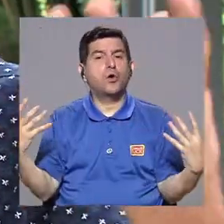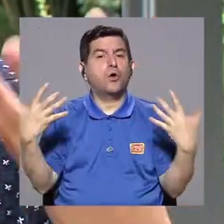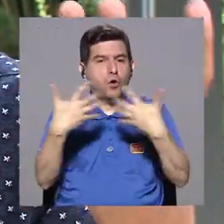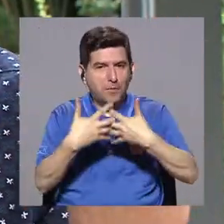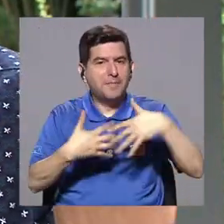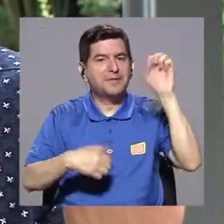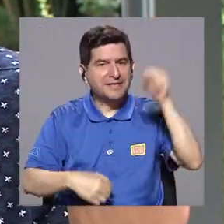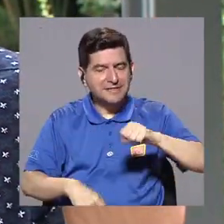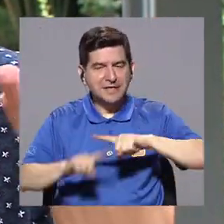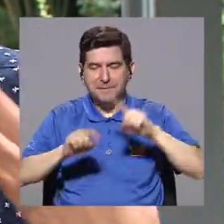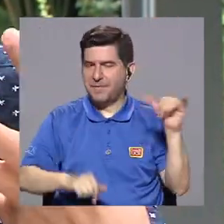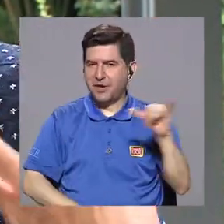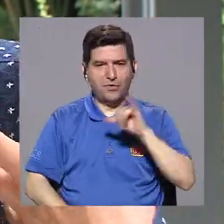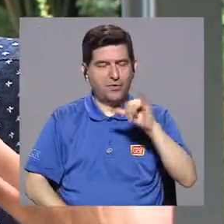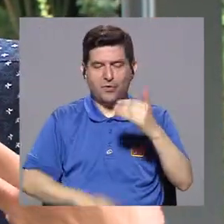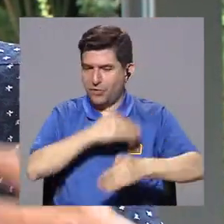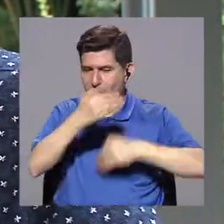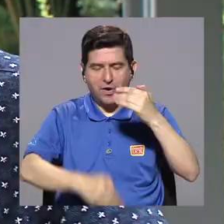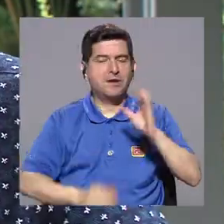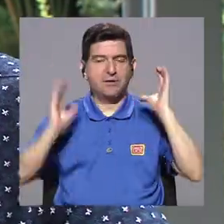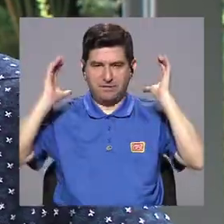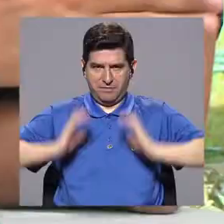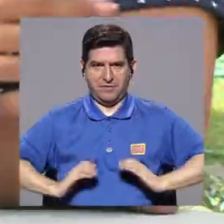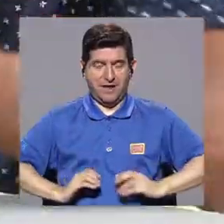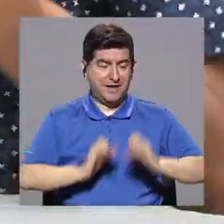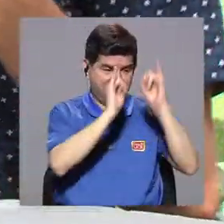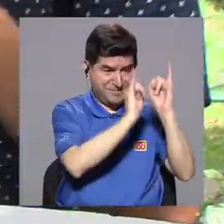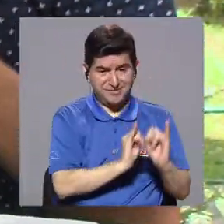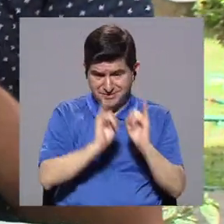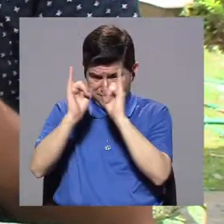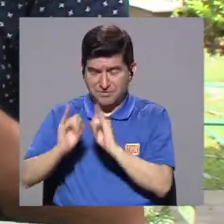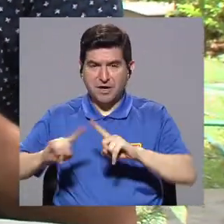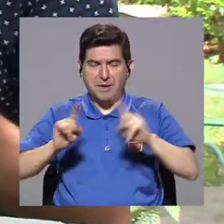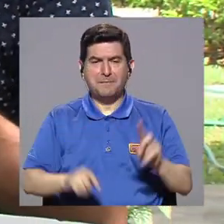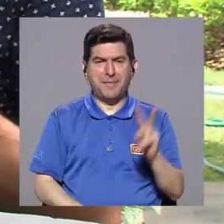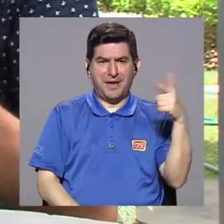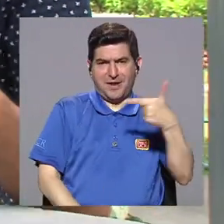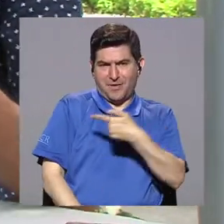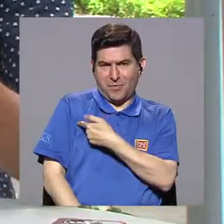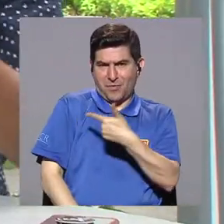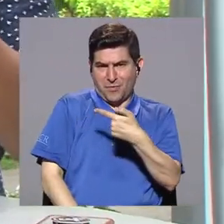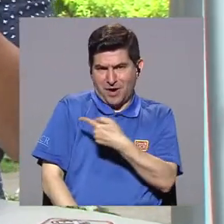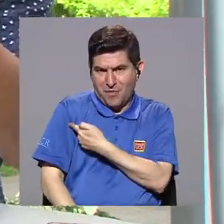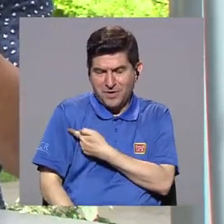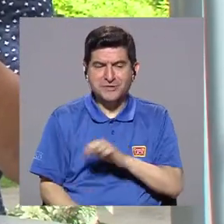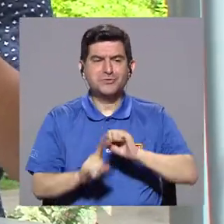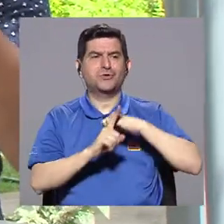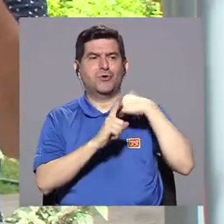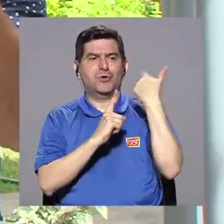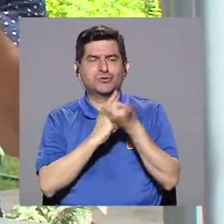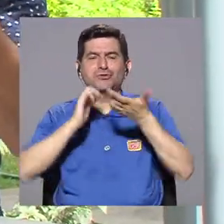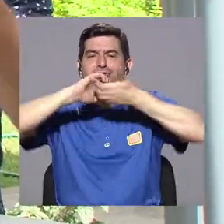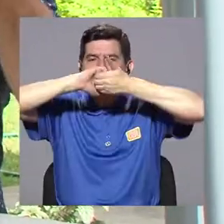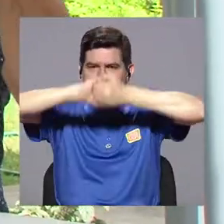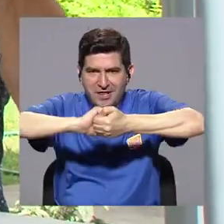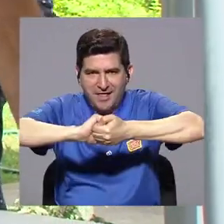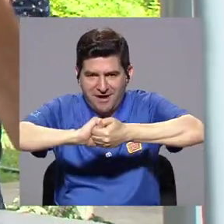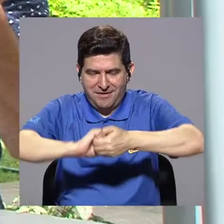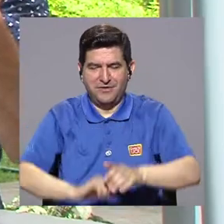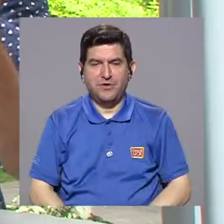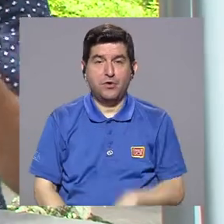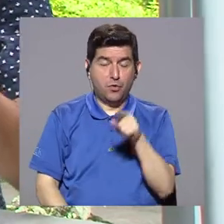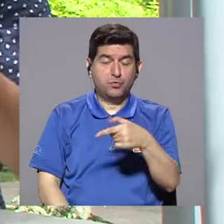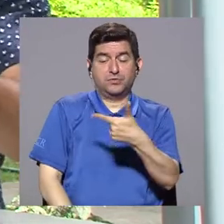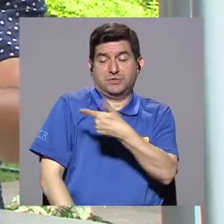pueden ser complementarias, pero que no hacen lo mismo en el cuerpo, ¿verdad? O sea, es algo individual, pero la vacunación es algo social y